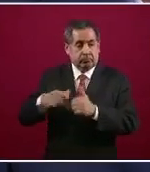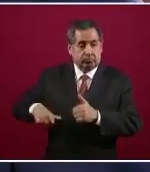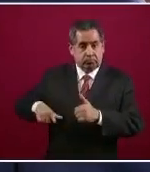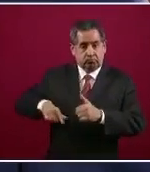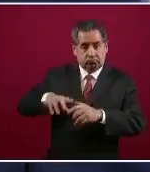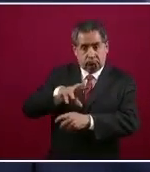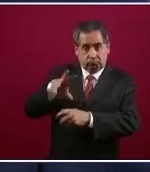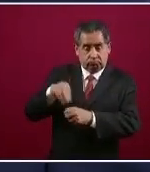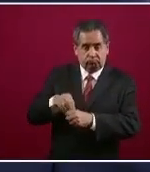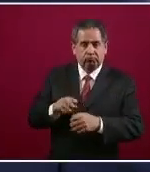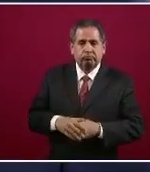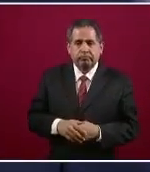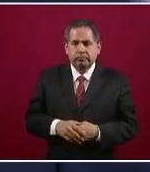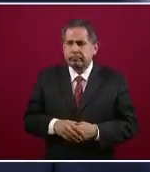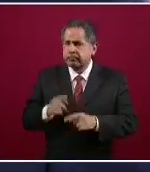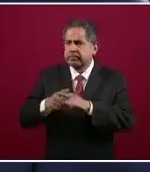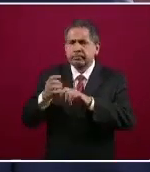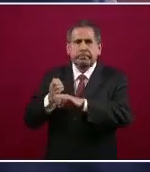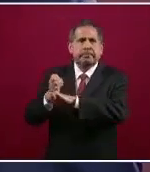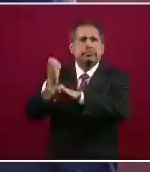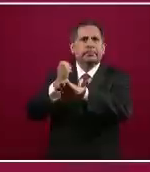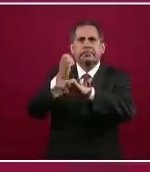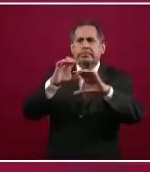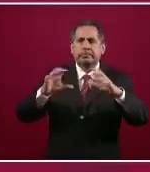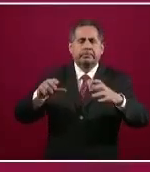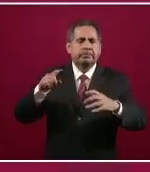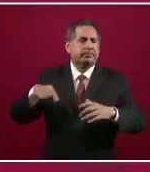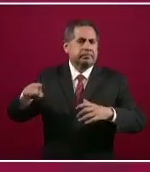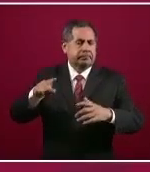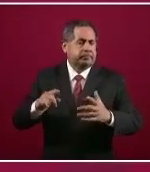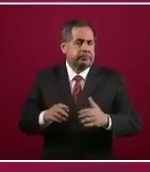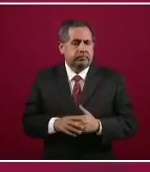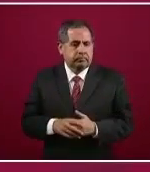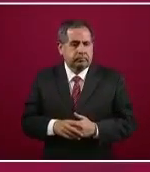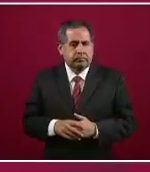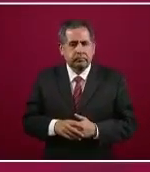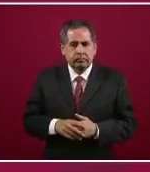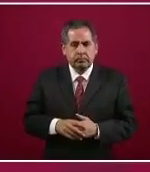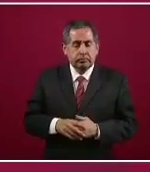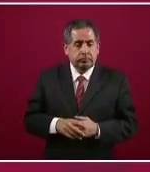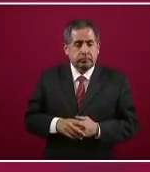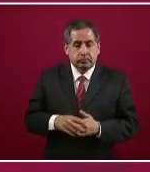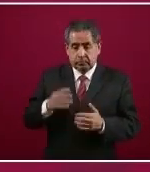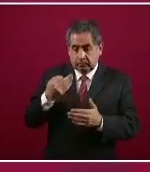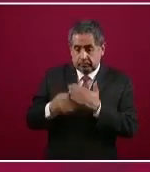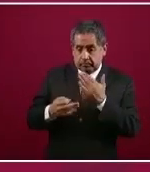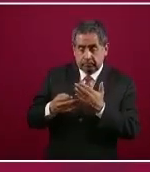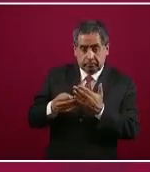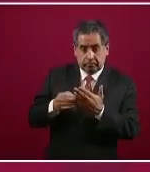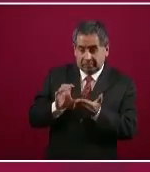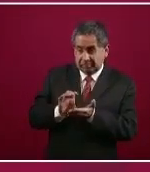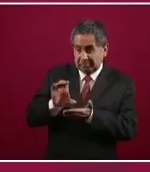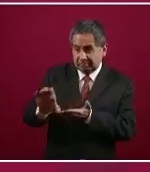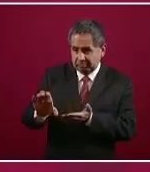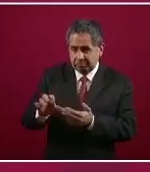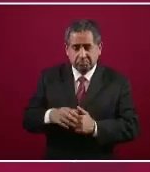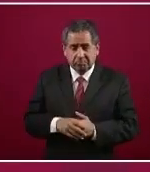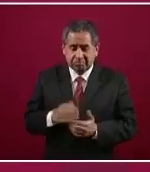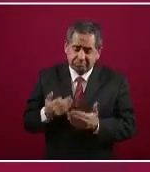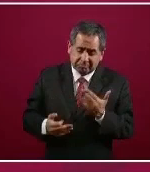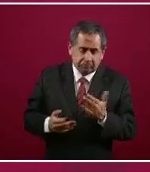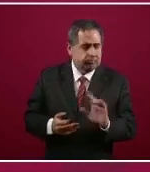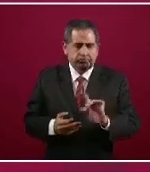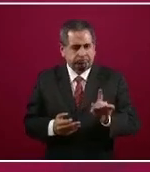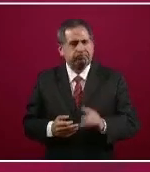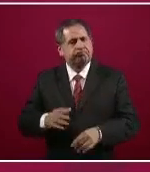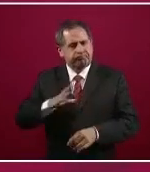gobiernos de los estados, y no van a faltar recursos para las